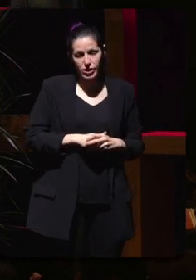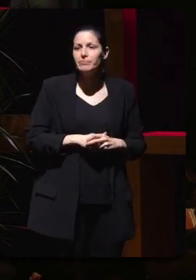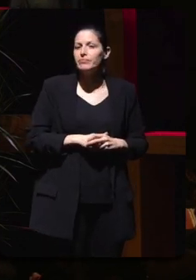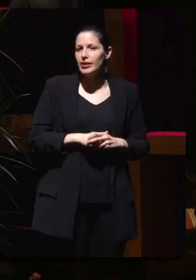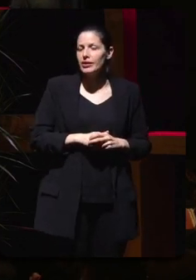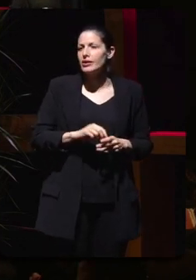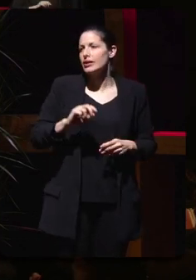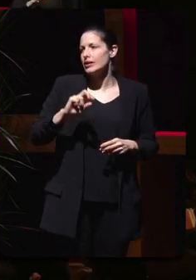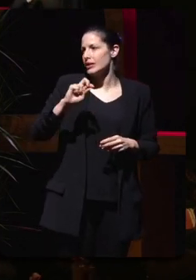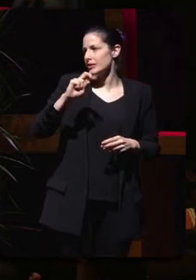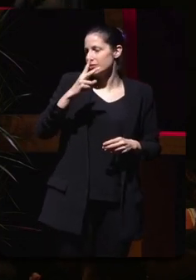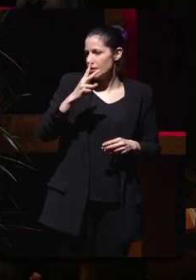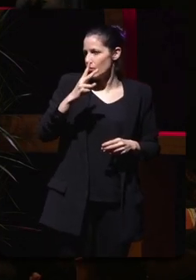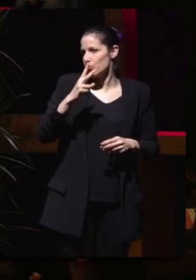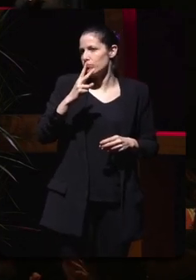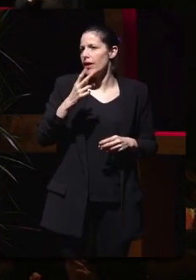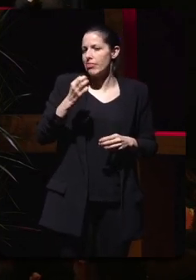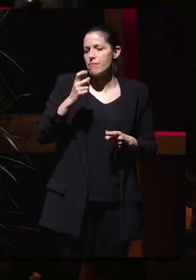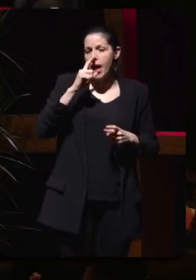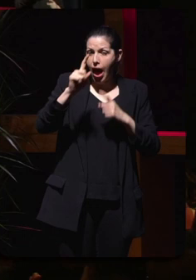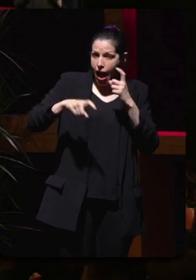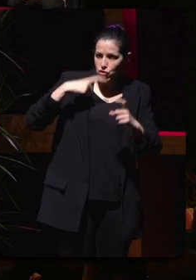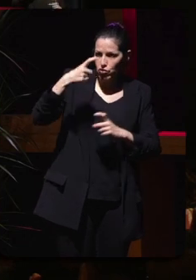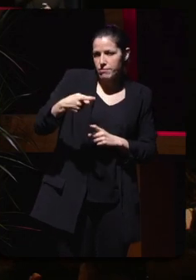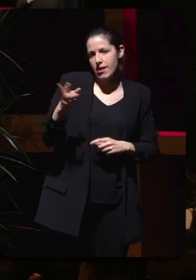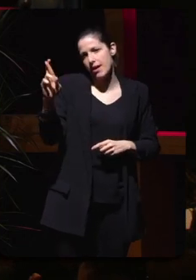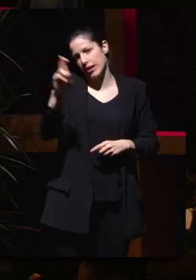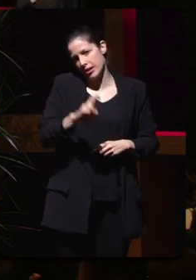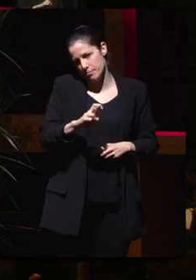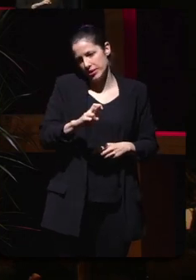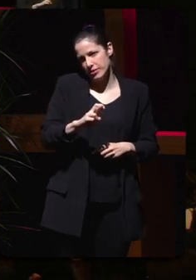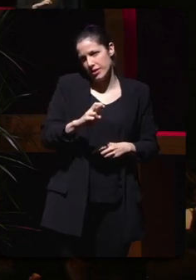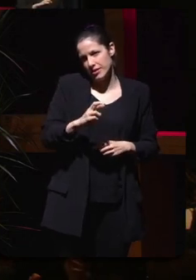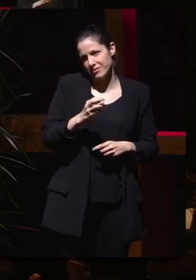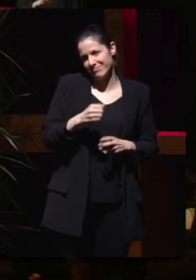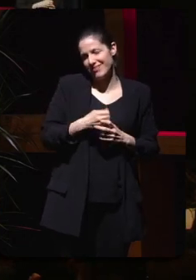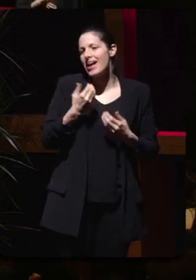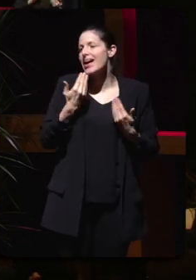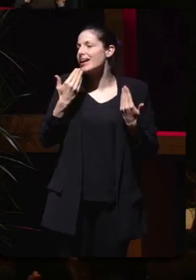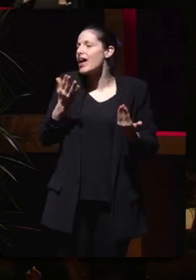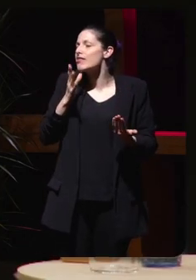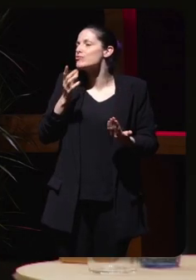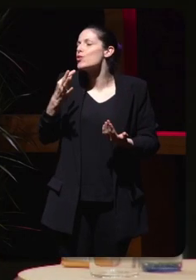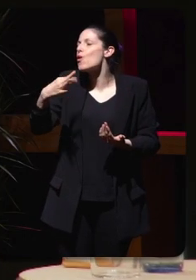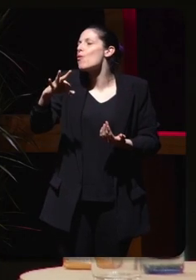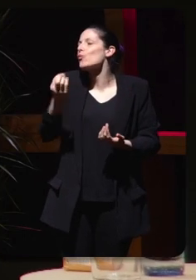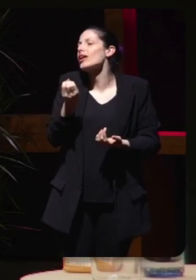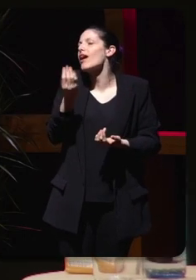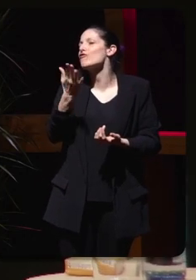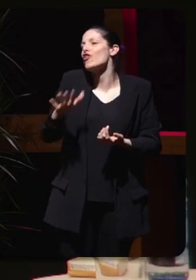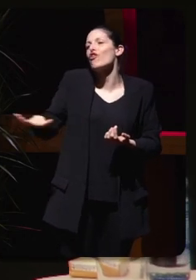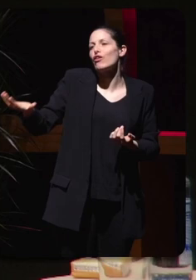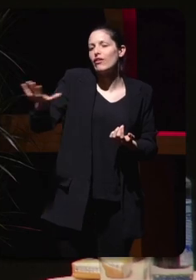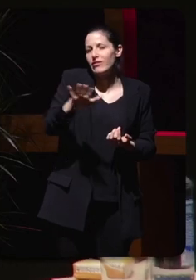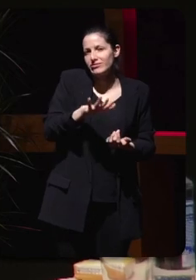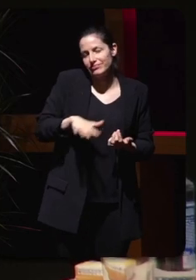en el 2024, porque quedan muchas cosas fuera. Mil gracias por ser la única flor en el lugar. No, porque no soy